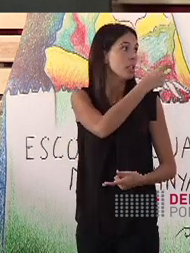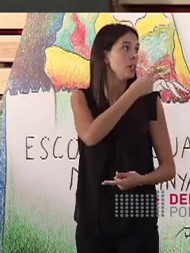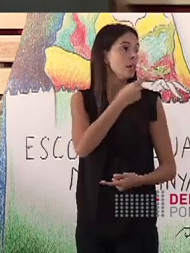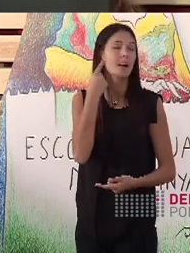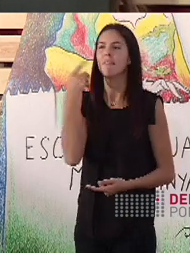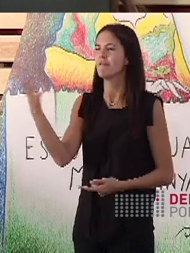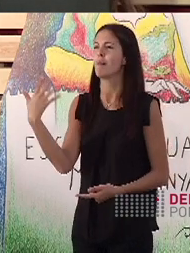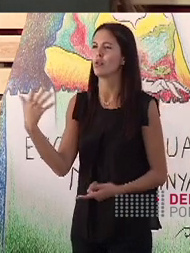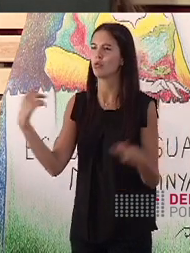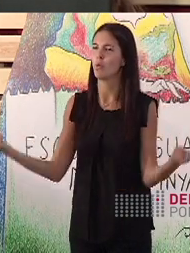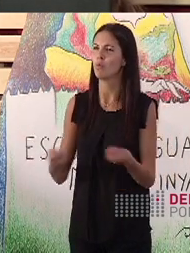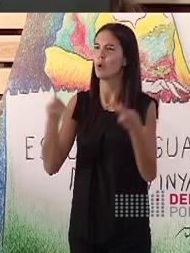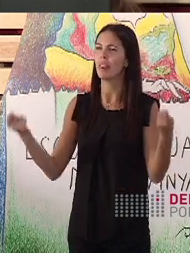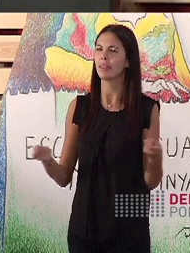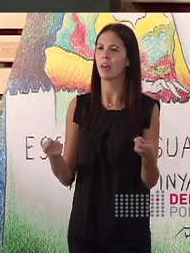el famoso spot